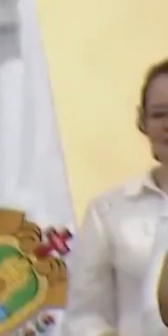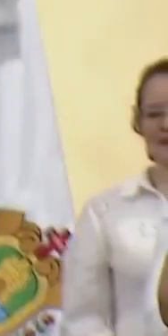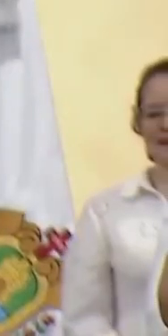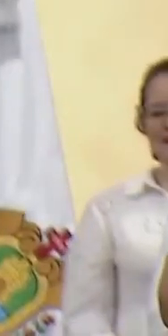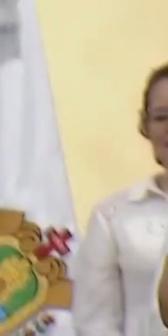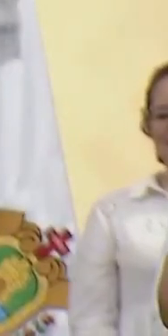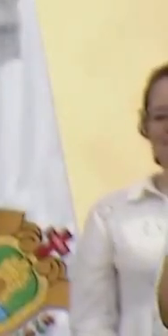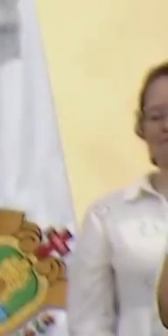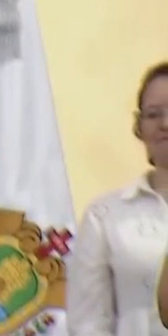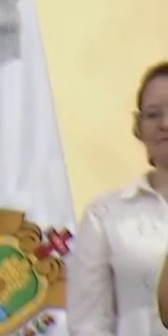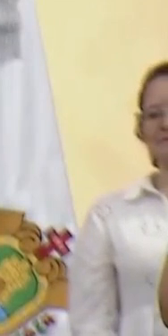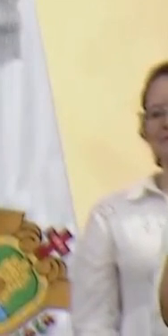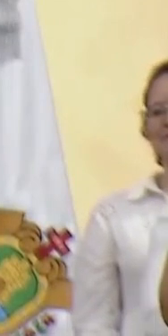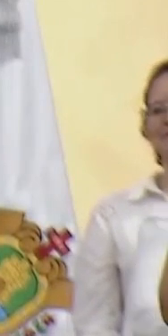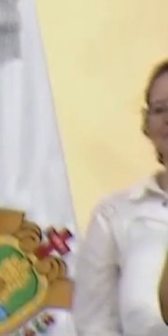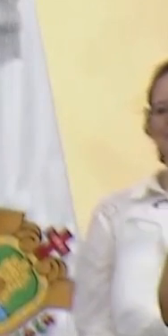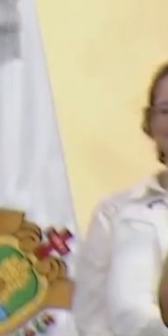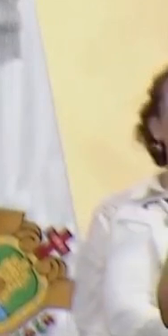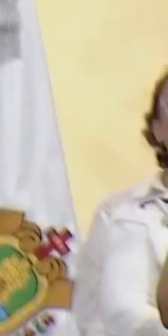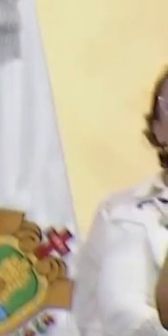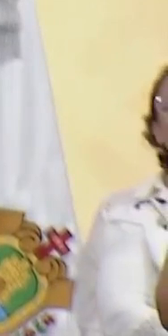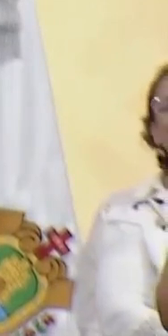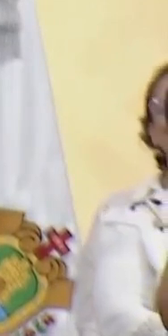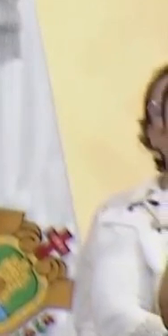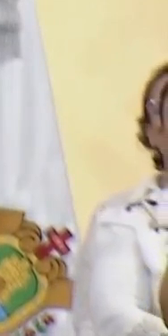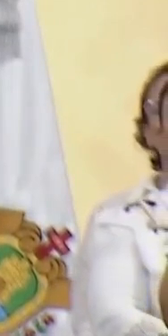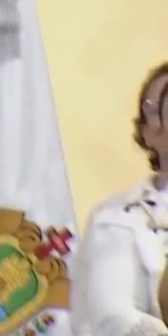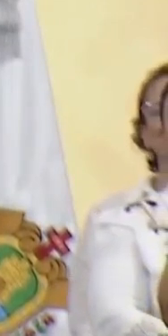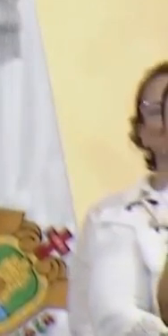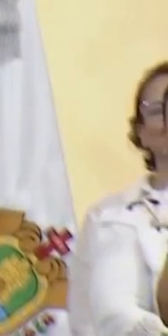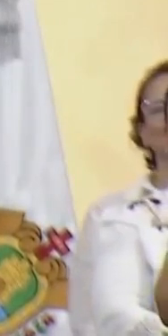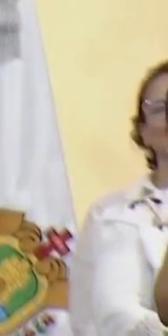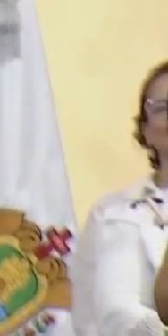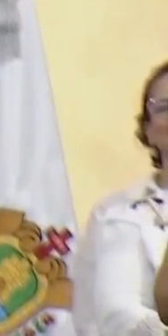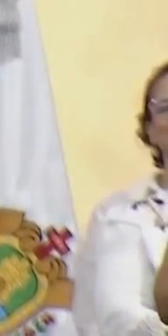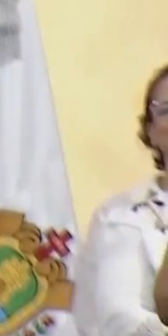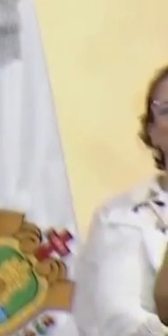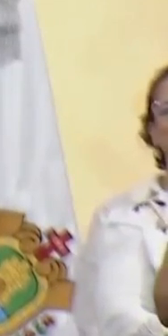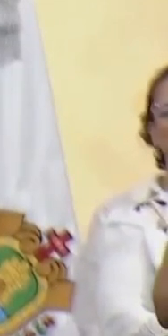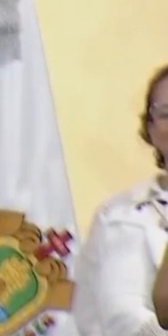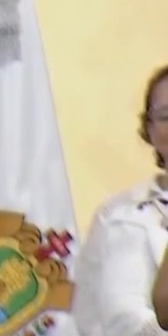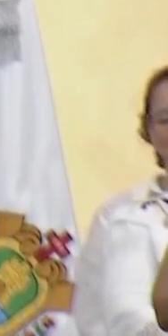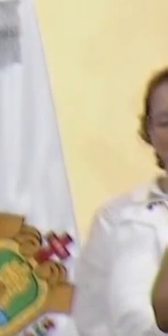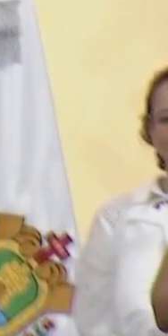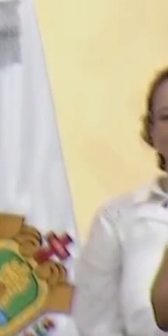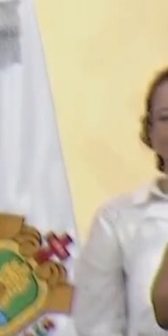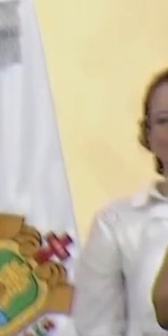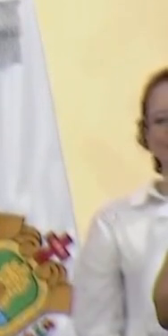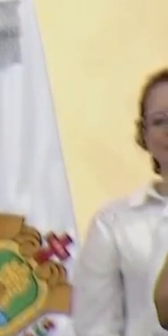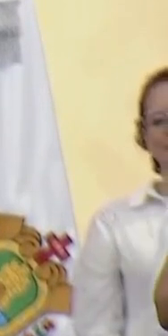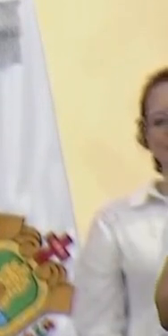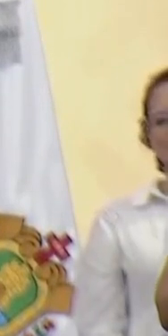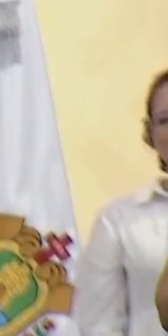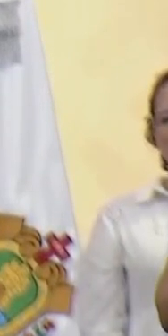Veracruz, gracias, y seguimos trabajando para cerrar con broche de oro. Muchas